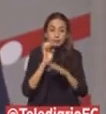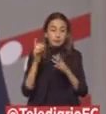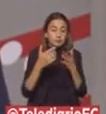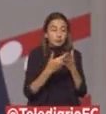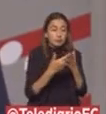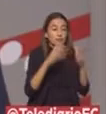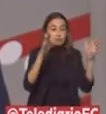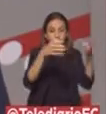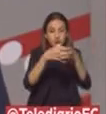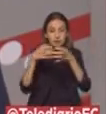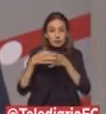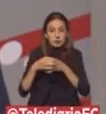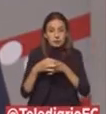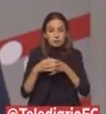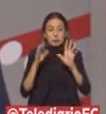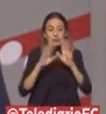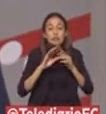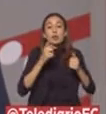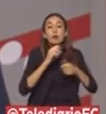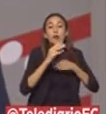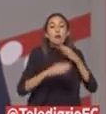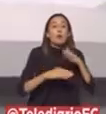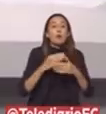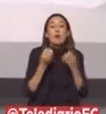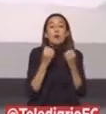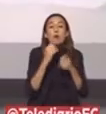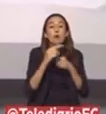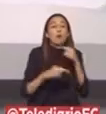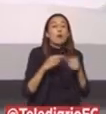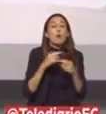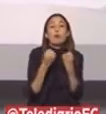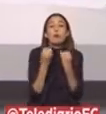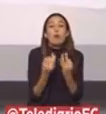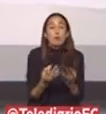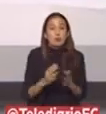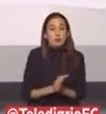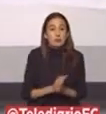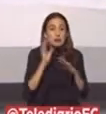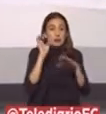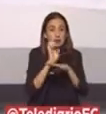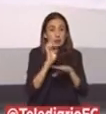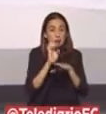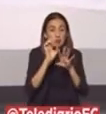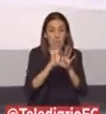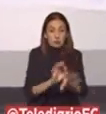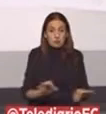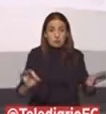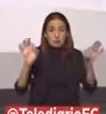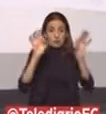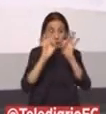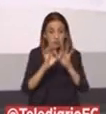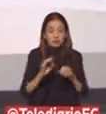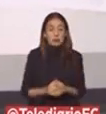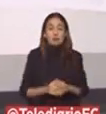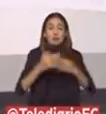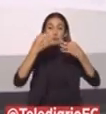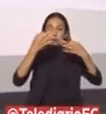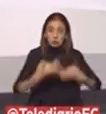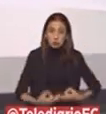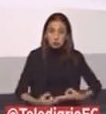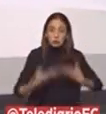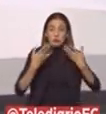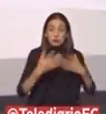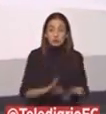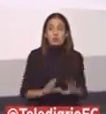partes y aquí me parece que es importante el empuje que el ecuador pueda darle a la llegada de inversiones no justamente esto es lo que